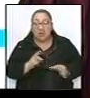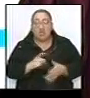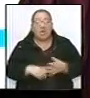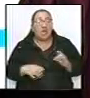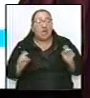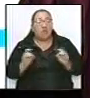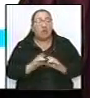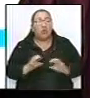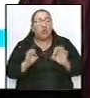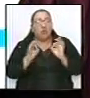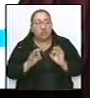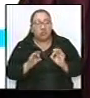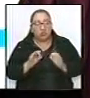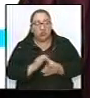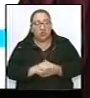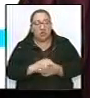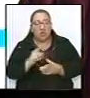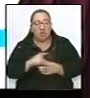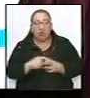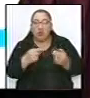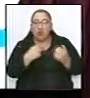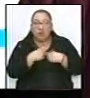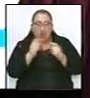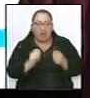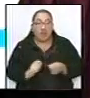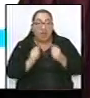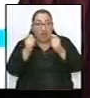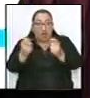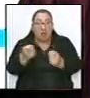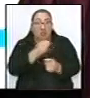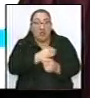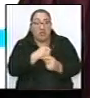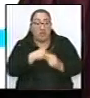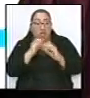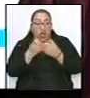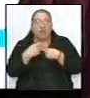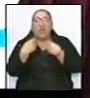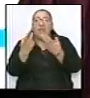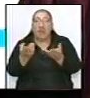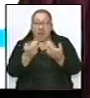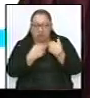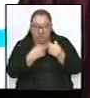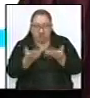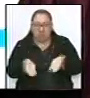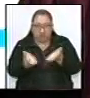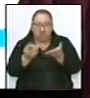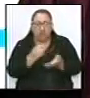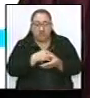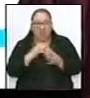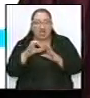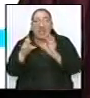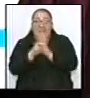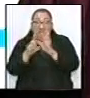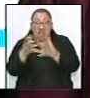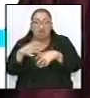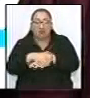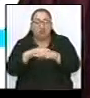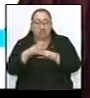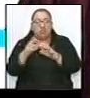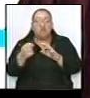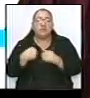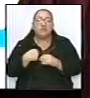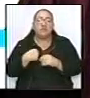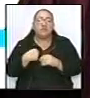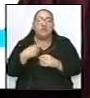casualmente en una facultad que le damos al Ejecutivo, como lo ha manifestado el congresista Velázquez, de hacer las leyes que nosotros deberíamos